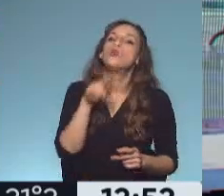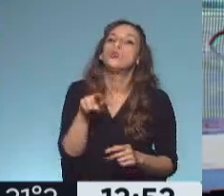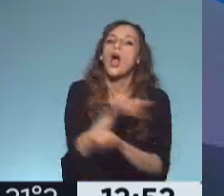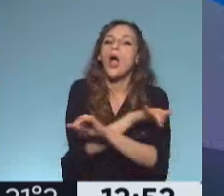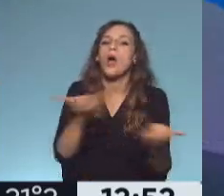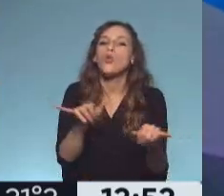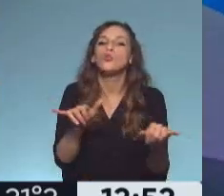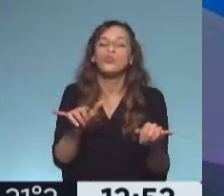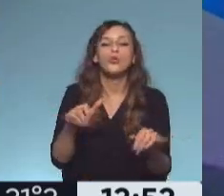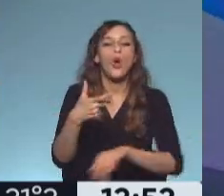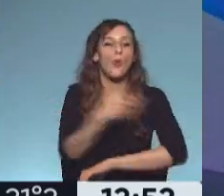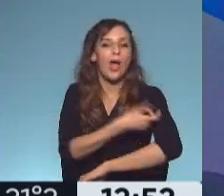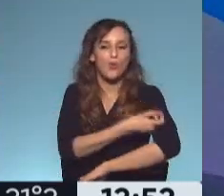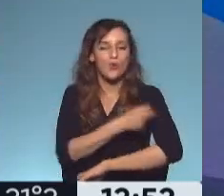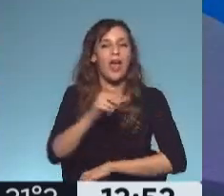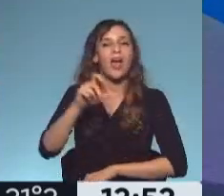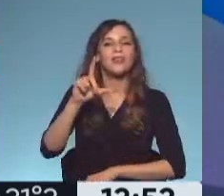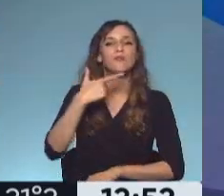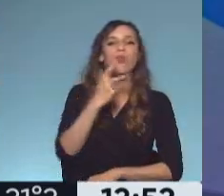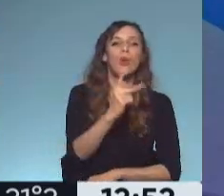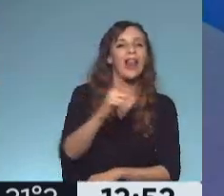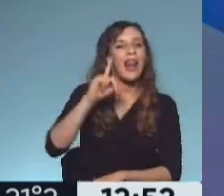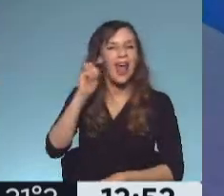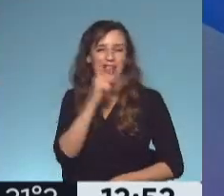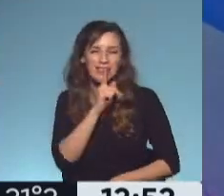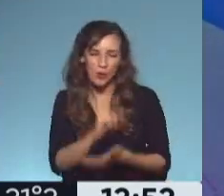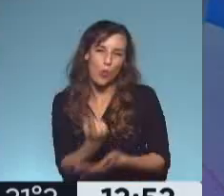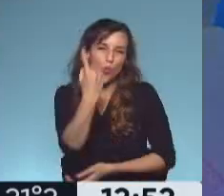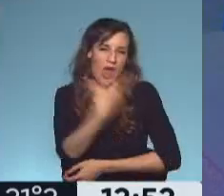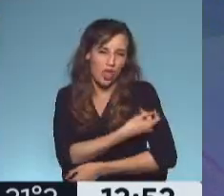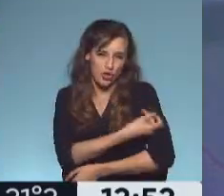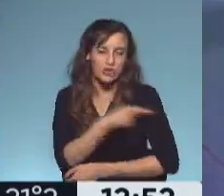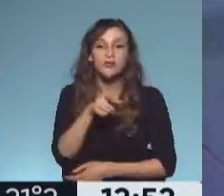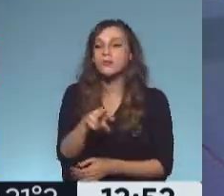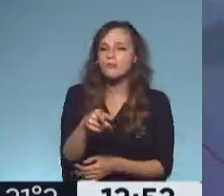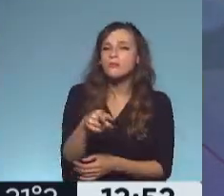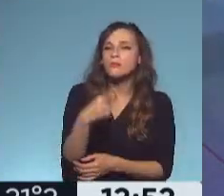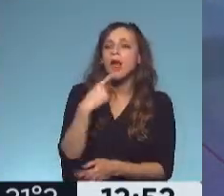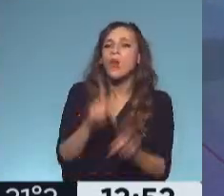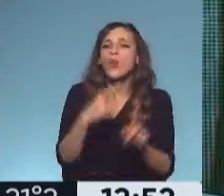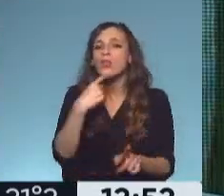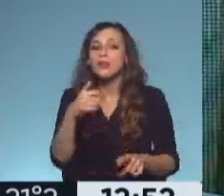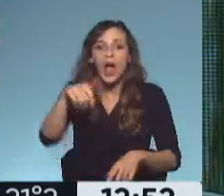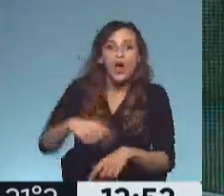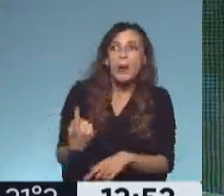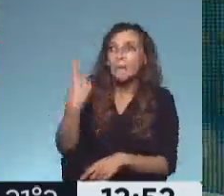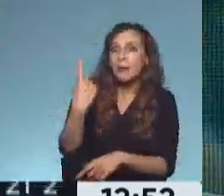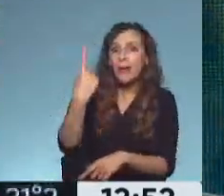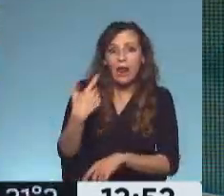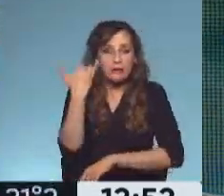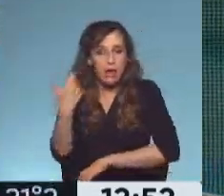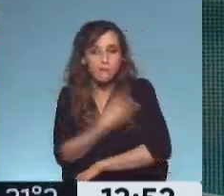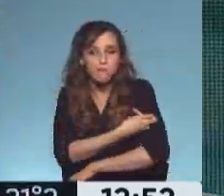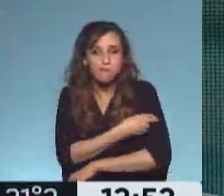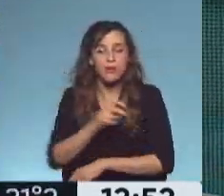Light, ¿cambia la estrategia de vacunación en la Argentina? Digo porque seguramente hay gente que nos está viendo y dice, me dieron la primera dosis y no sé si voy a